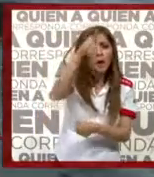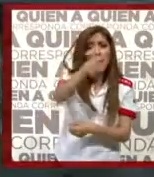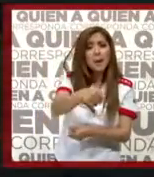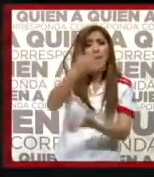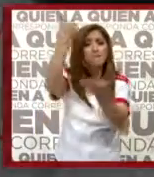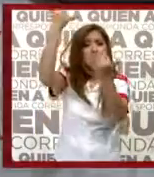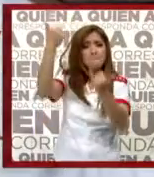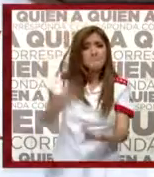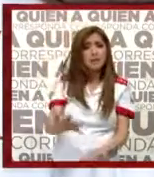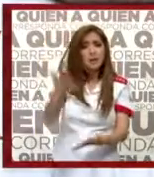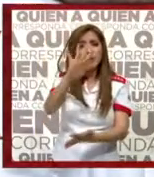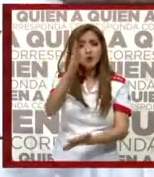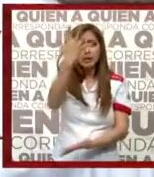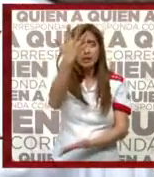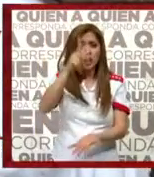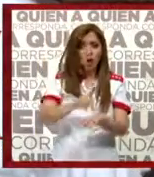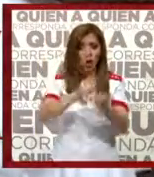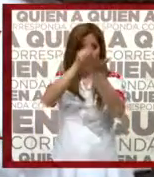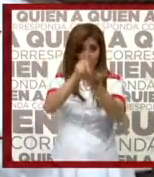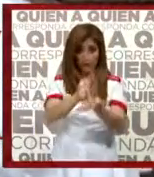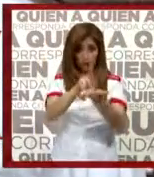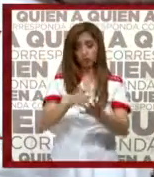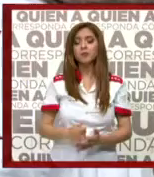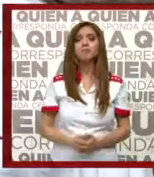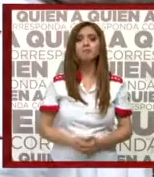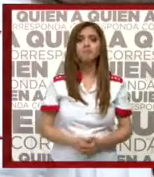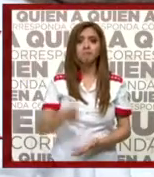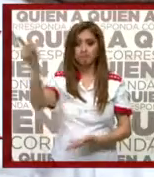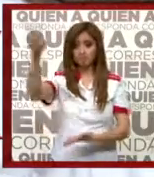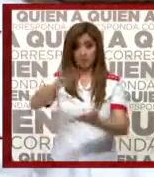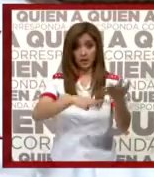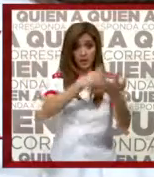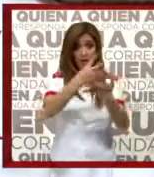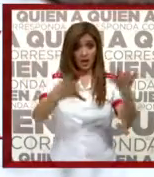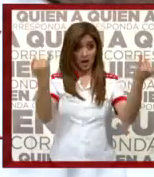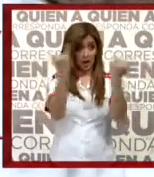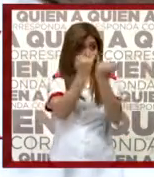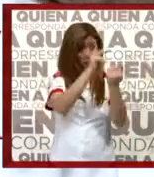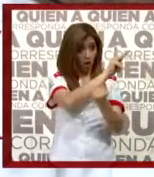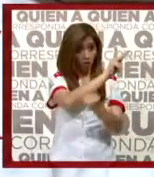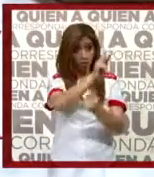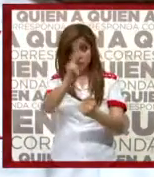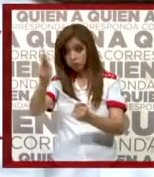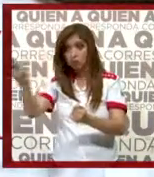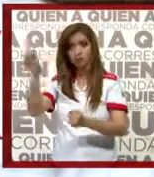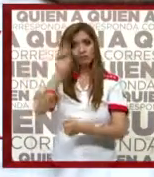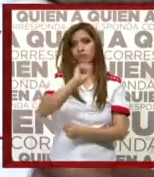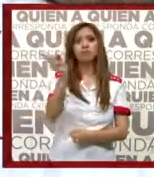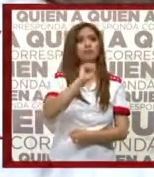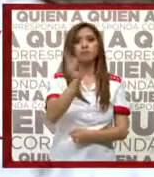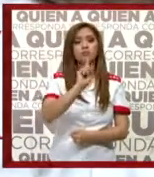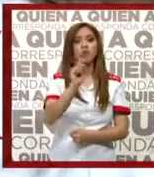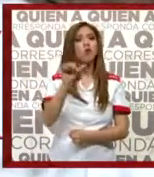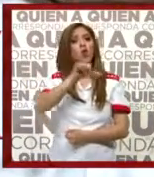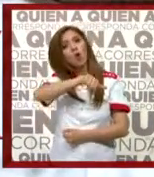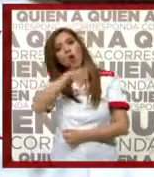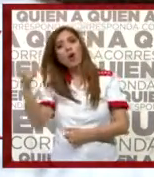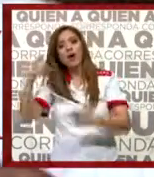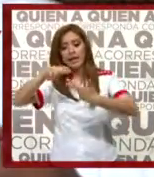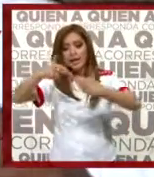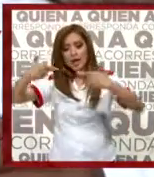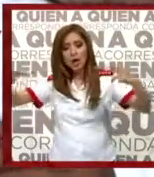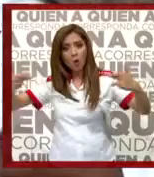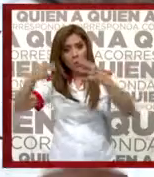5 kilos. No todas las redes son iguales. Hay unas redes que tienen uno hilo más grueso y